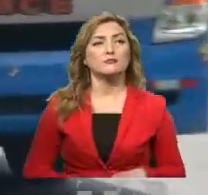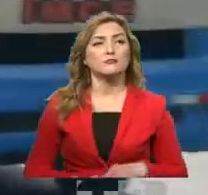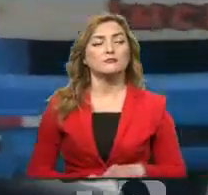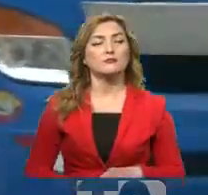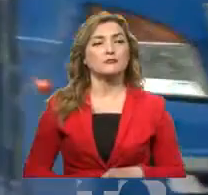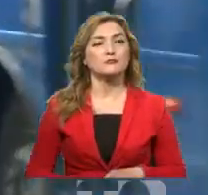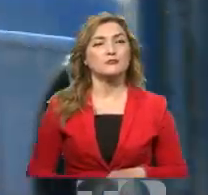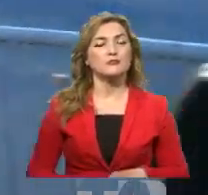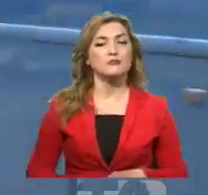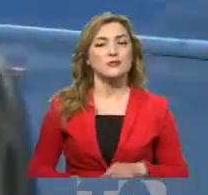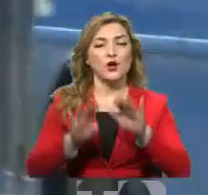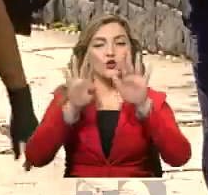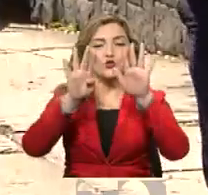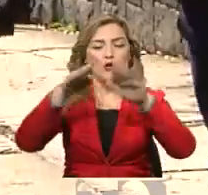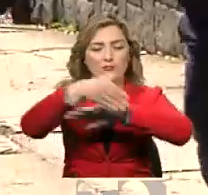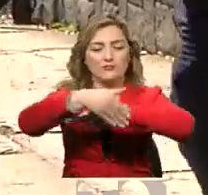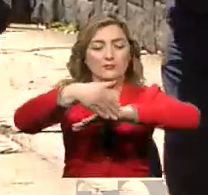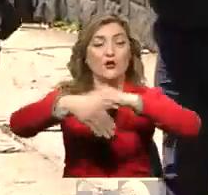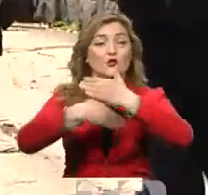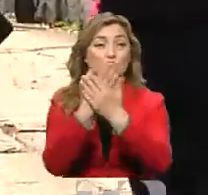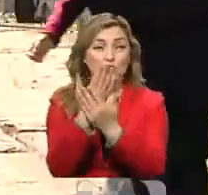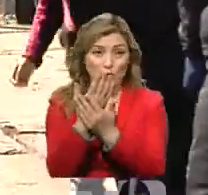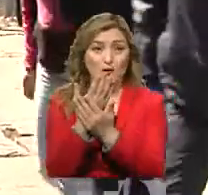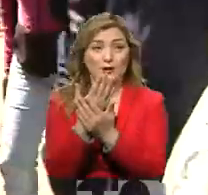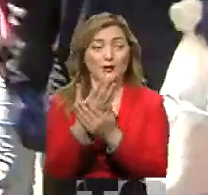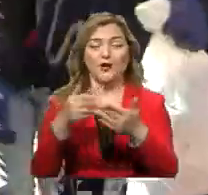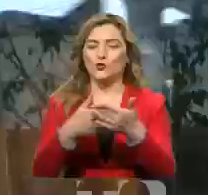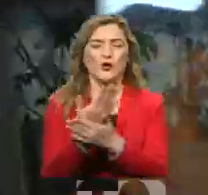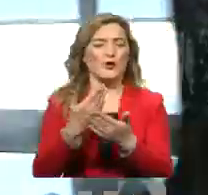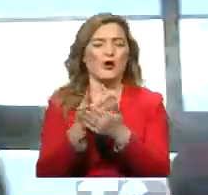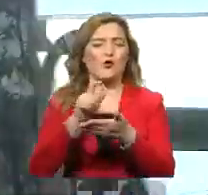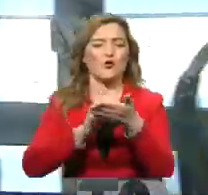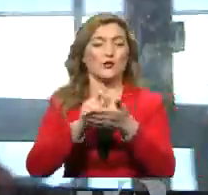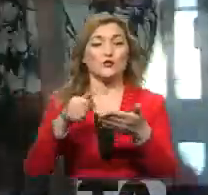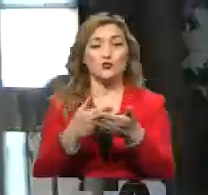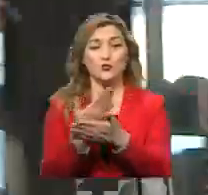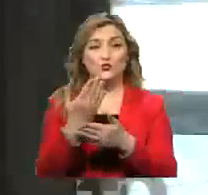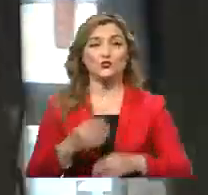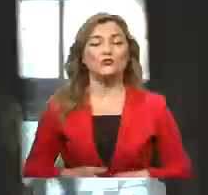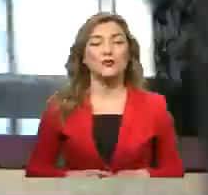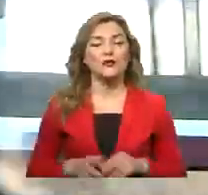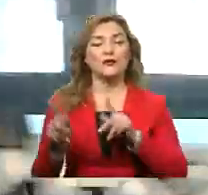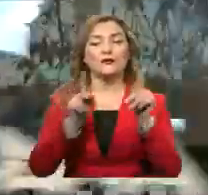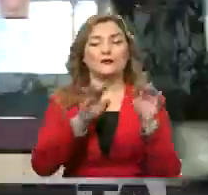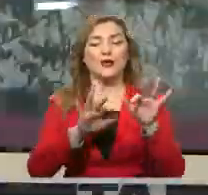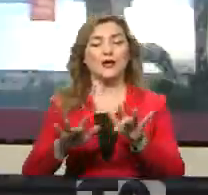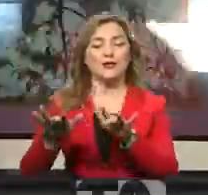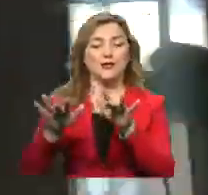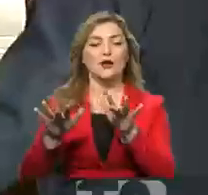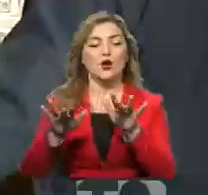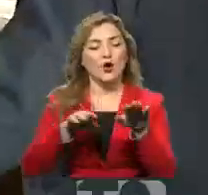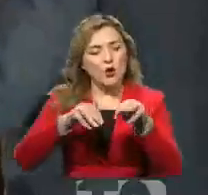la adjudicación de nuevas rutas y frecuencias, se firmarán nuevos contratos y, según la planificación de la Secretaría de Movilidad,